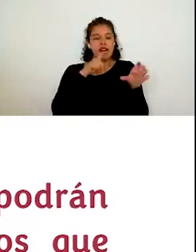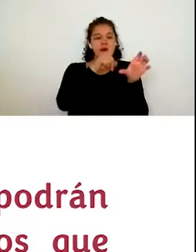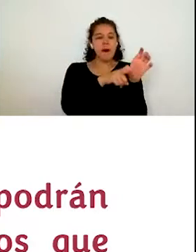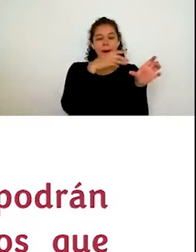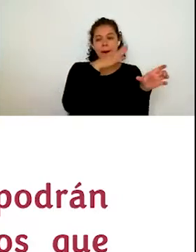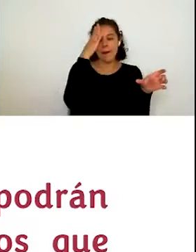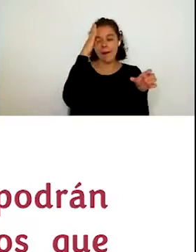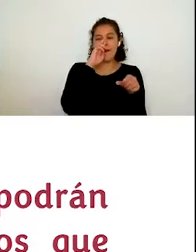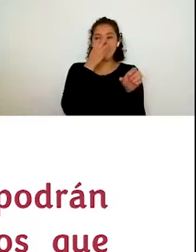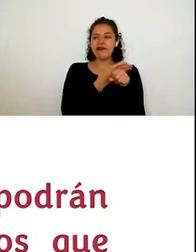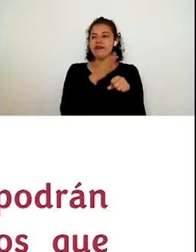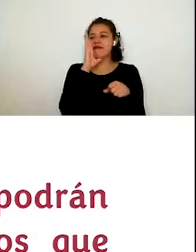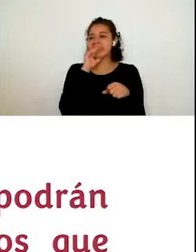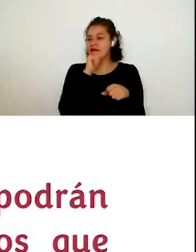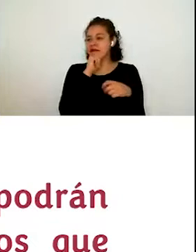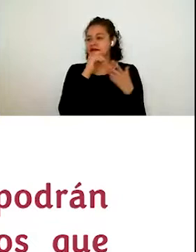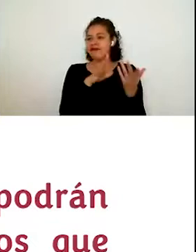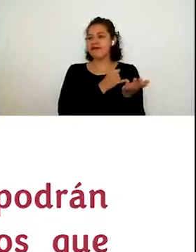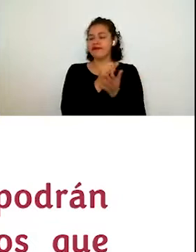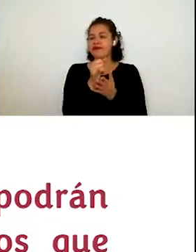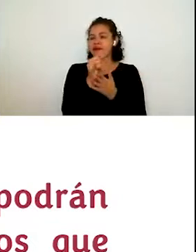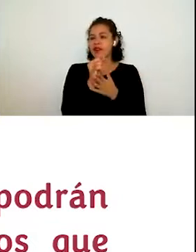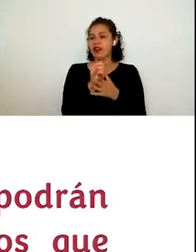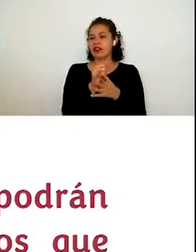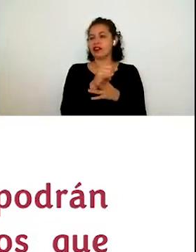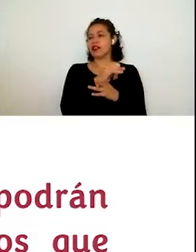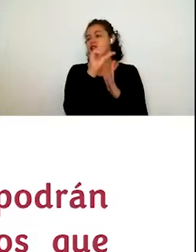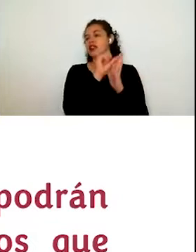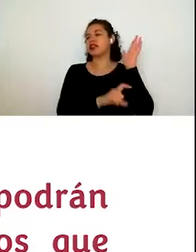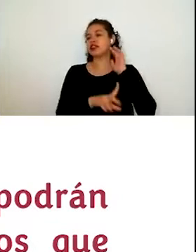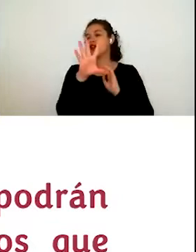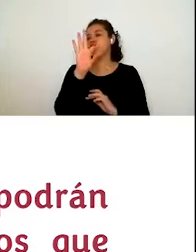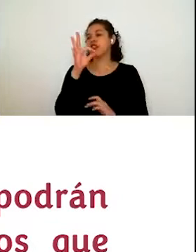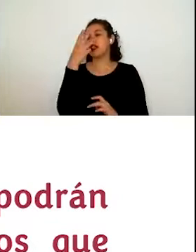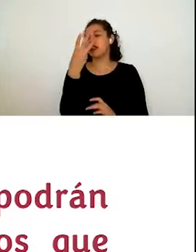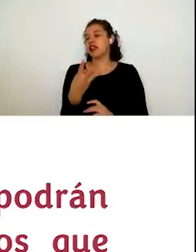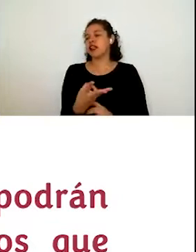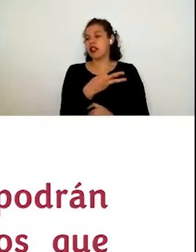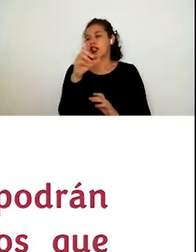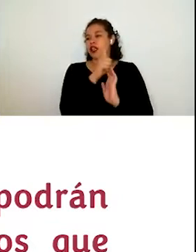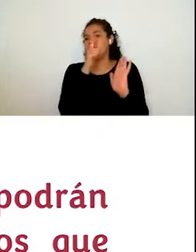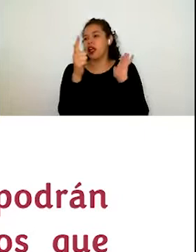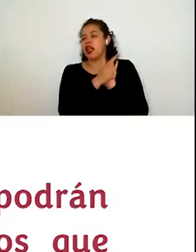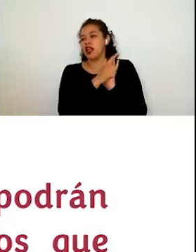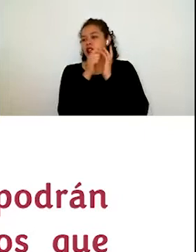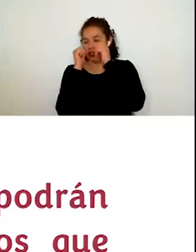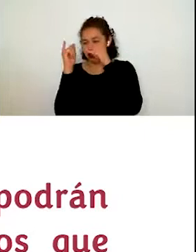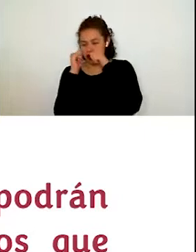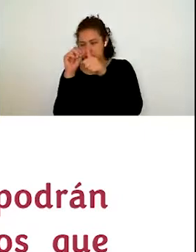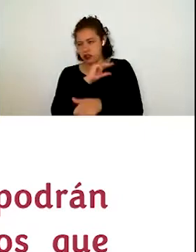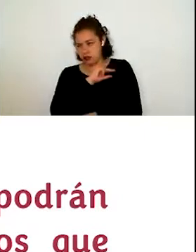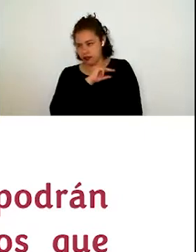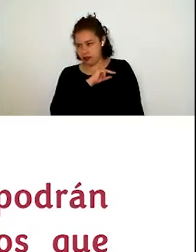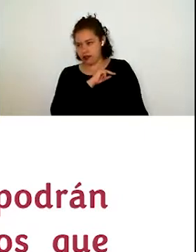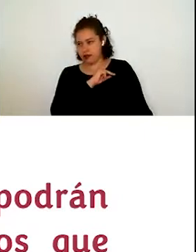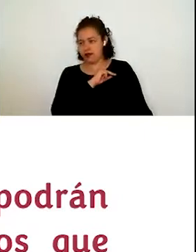están definidas en el artículo 43 de la Ley de Instituciones de Asistencia Privada. Si una persona